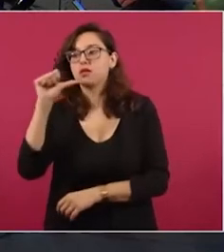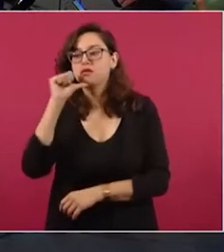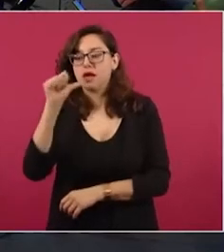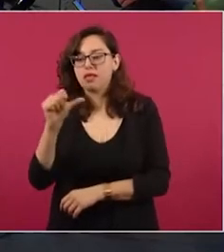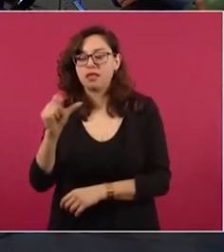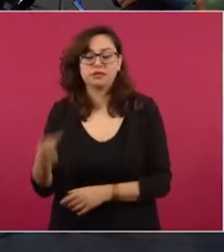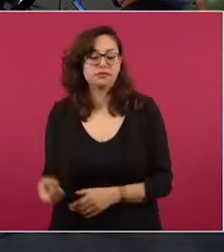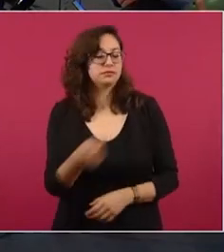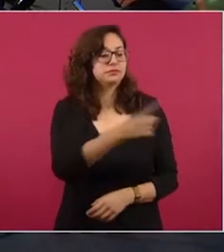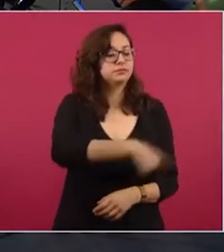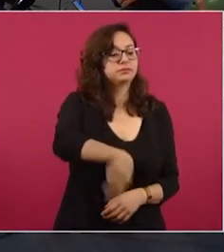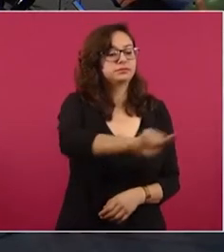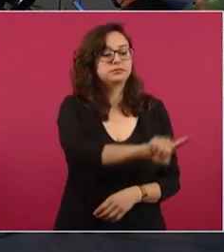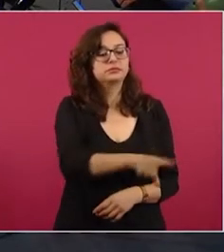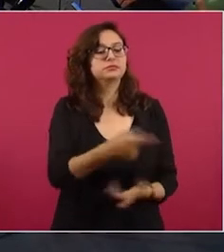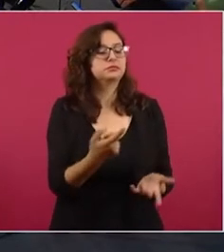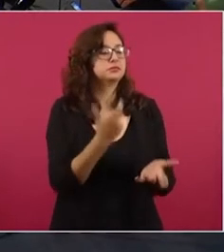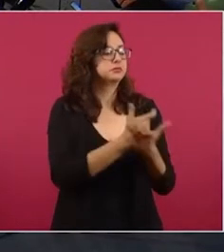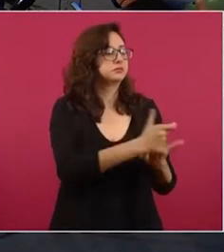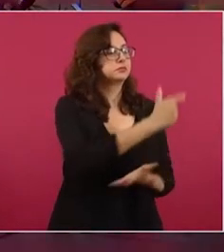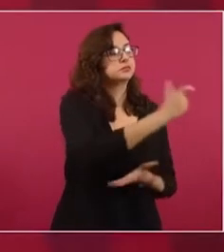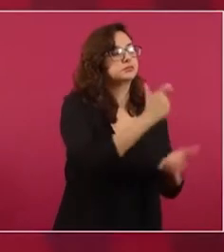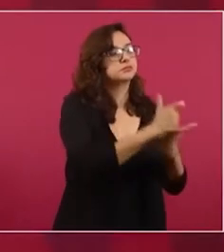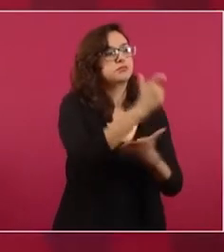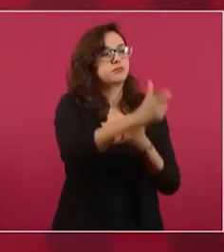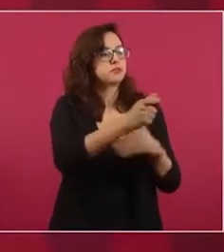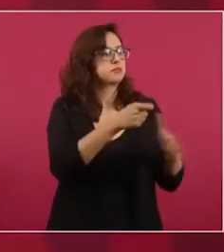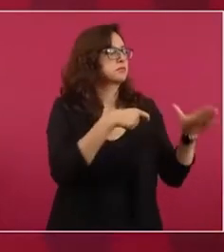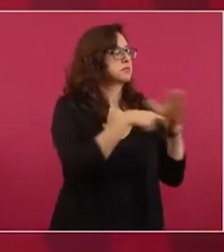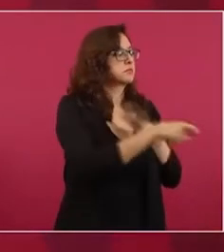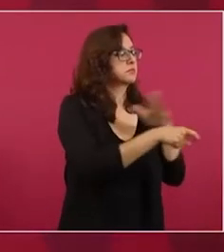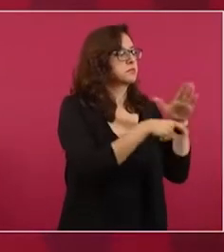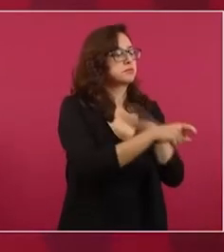o los votos que compran o los votos